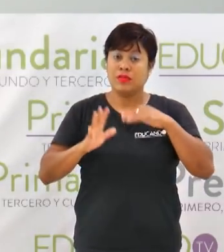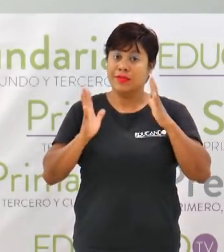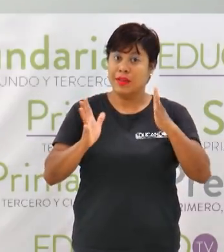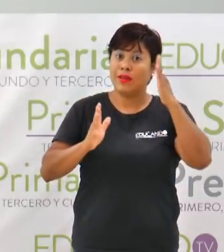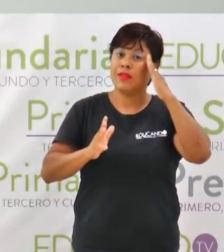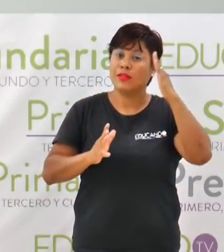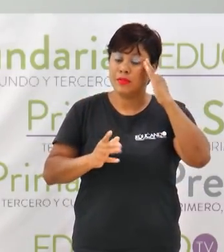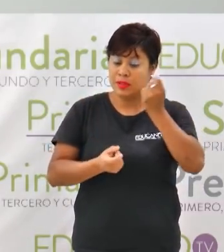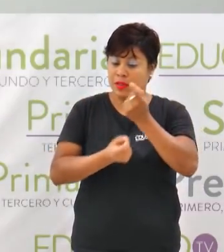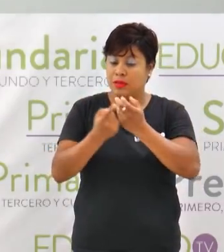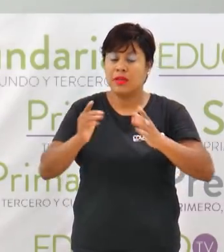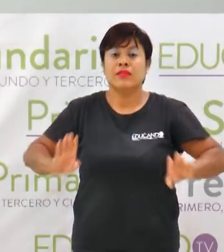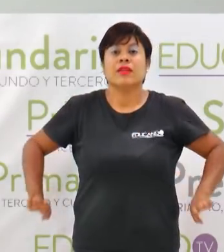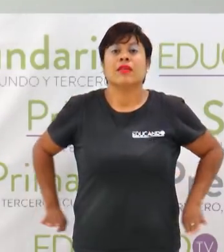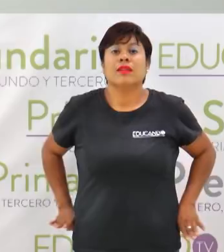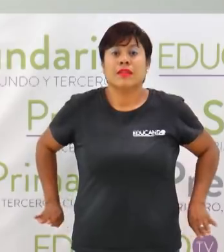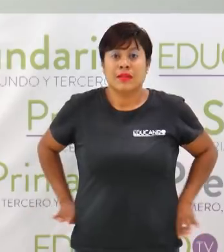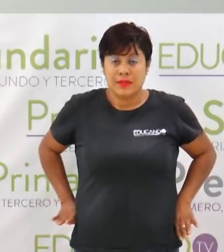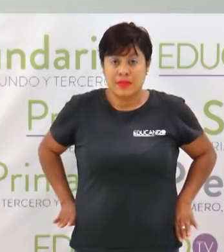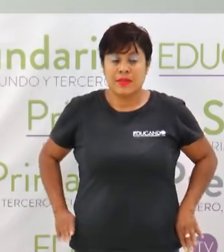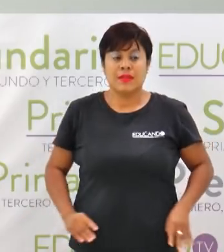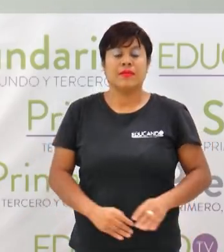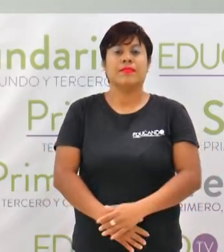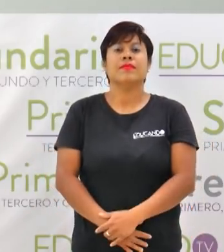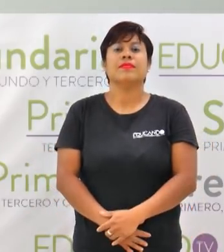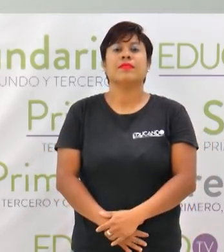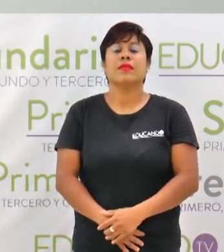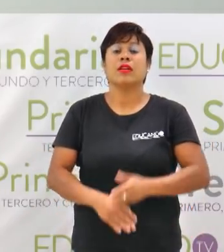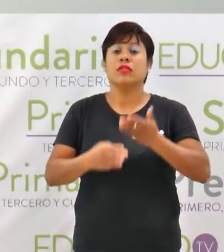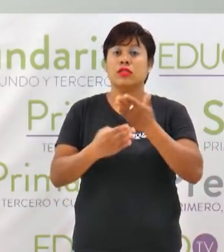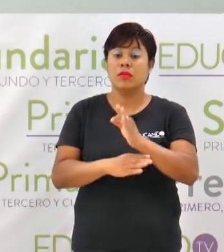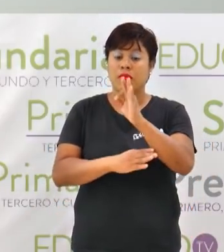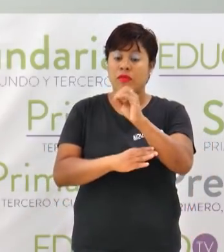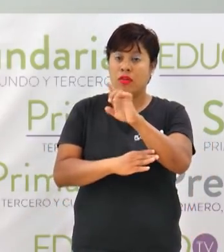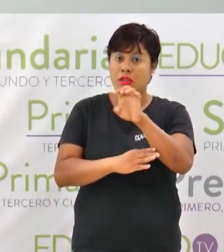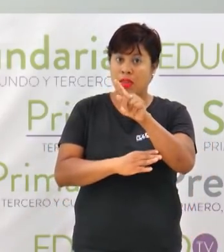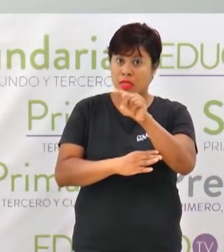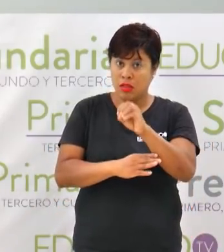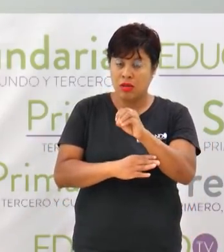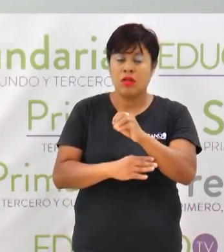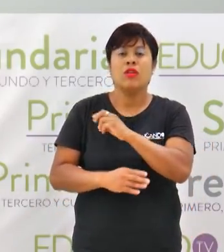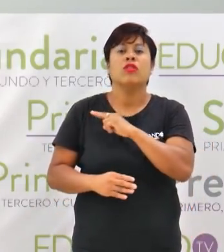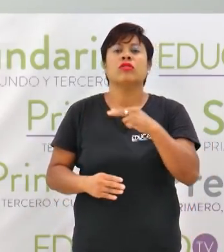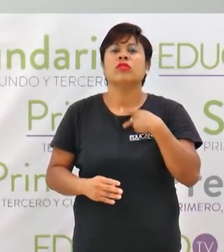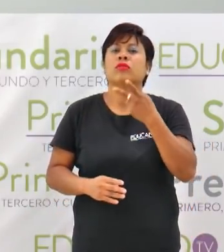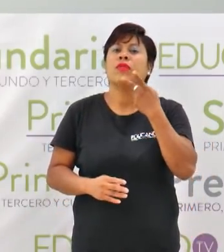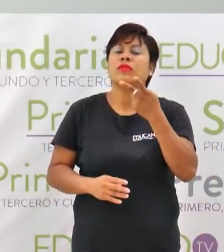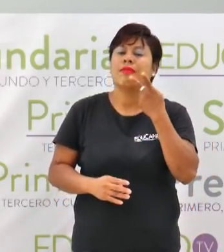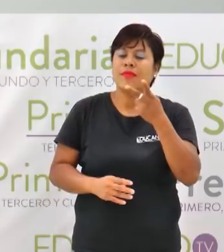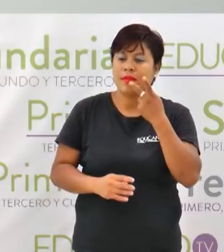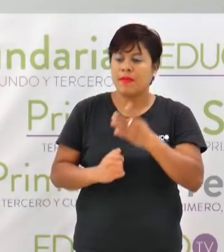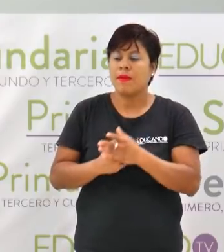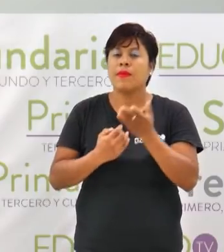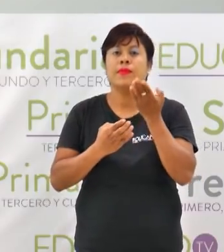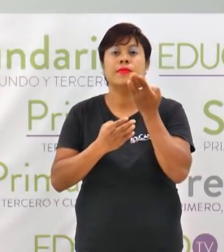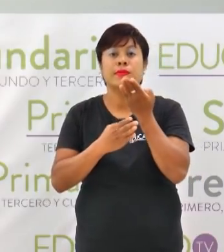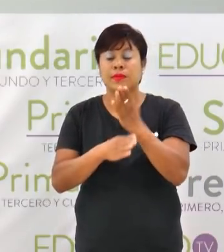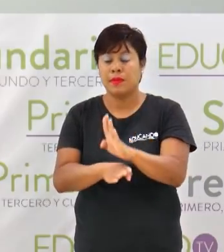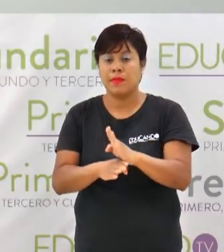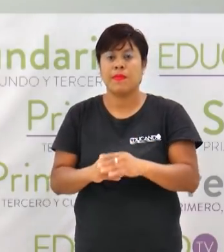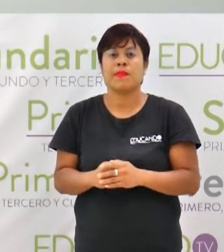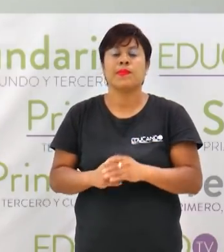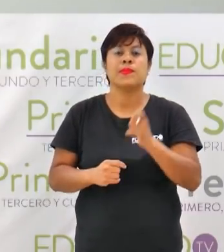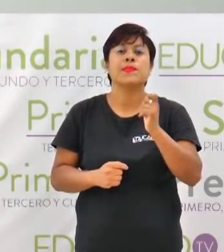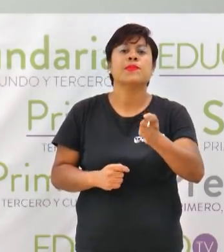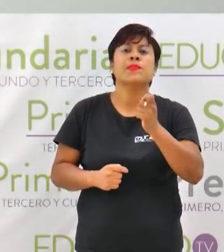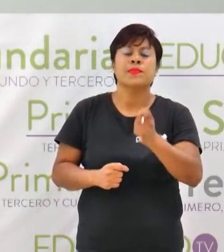conocemos algunas características de los folletos, vamos a hablar sobre